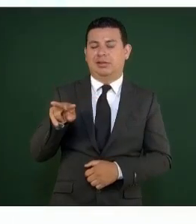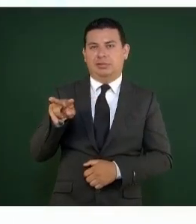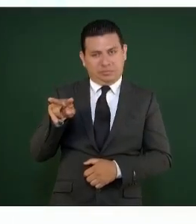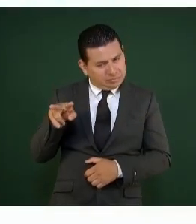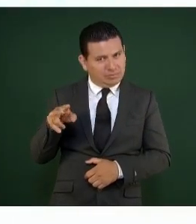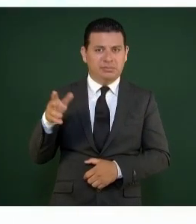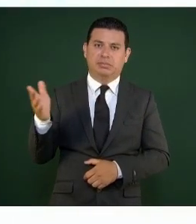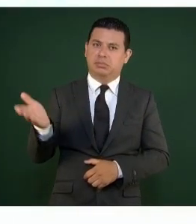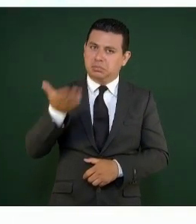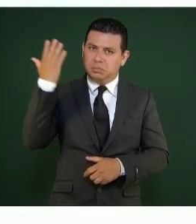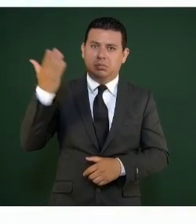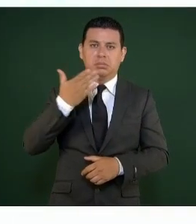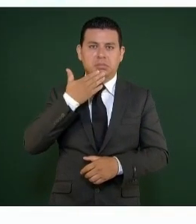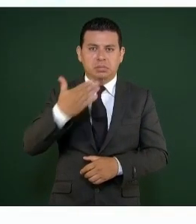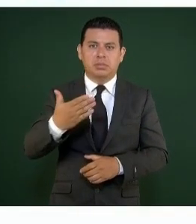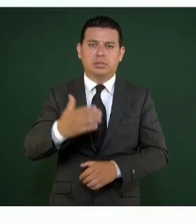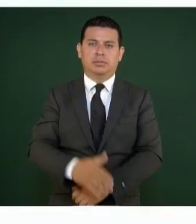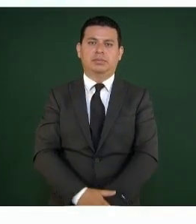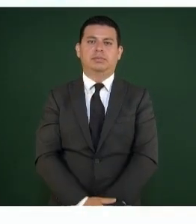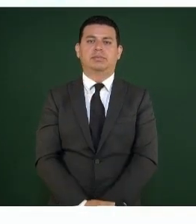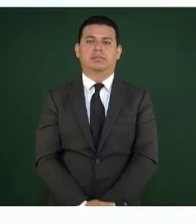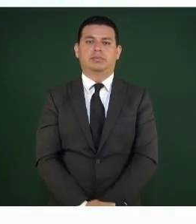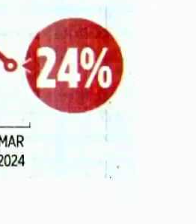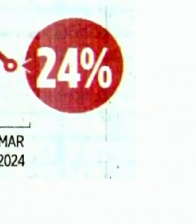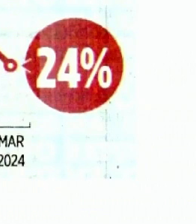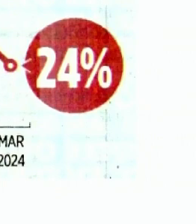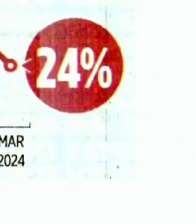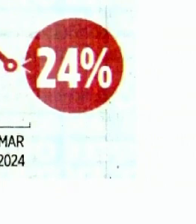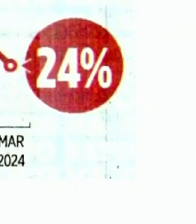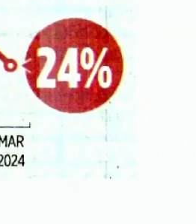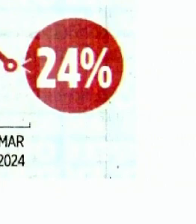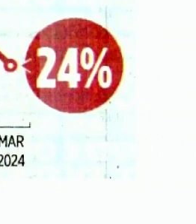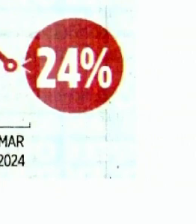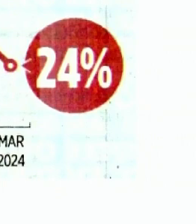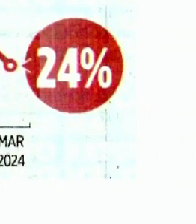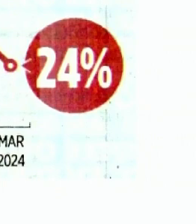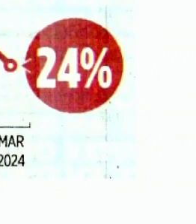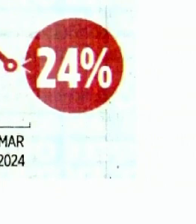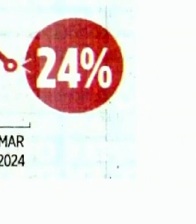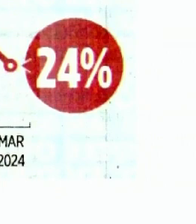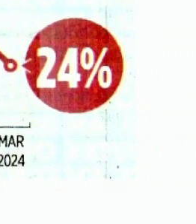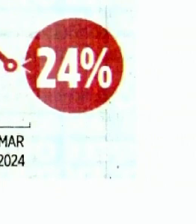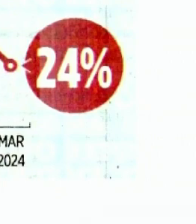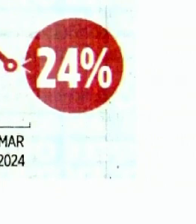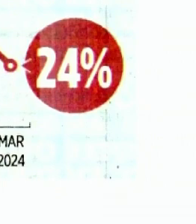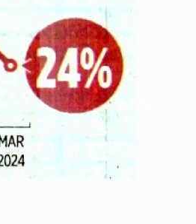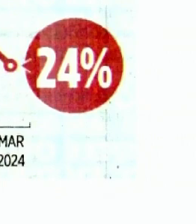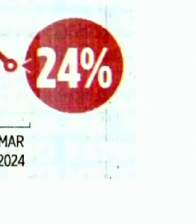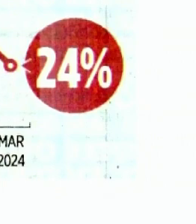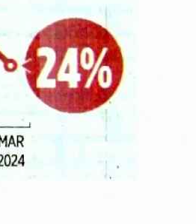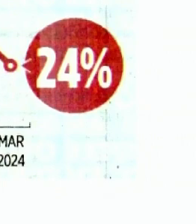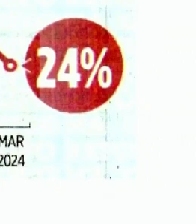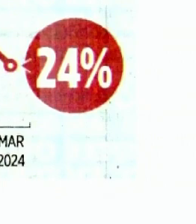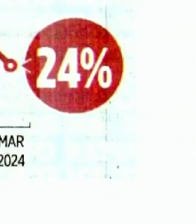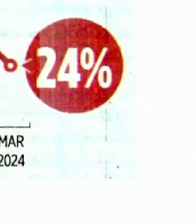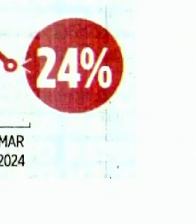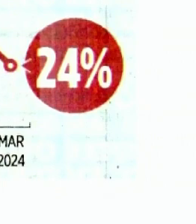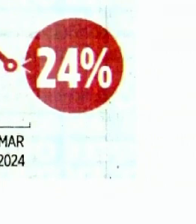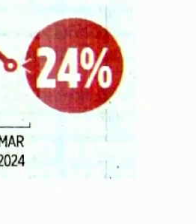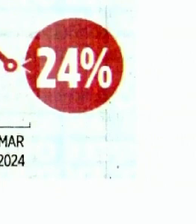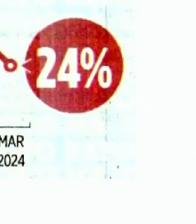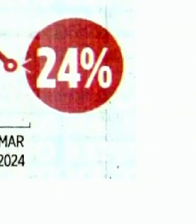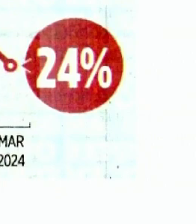Y es tan sencillo de explicar y de